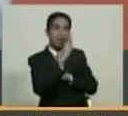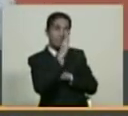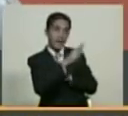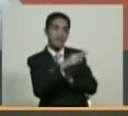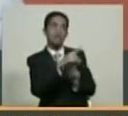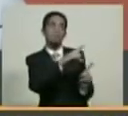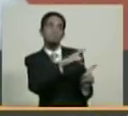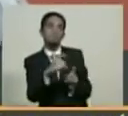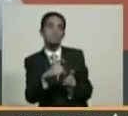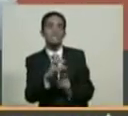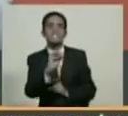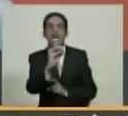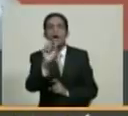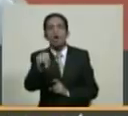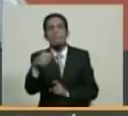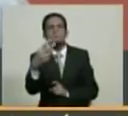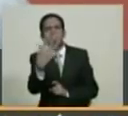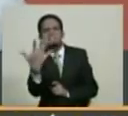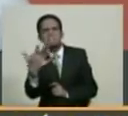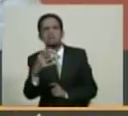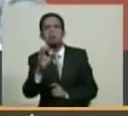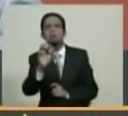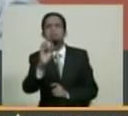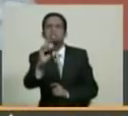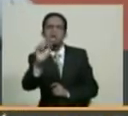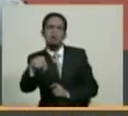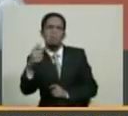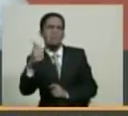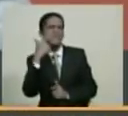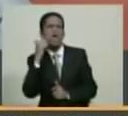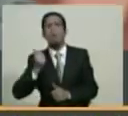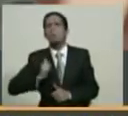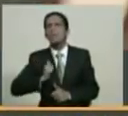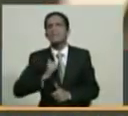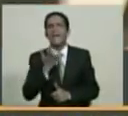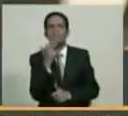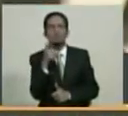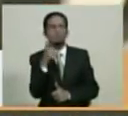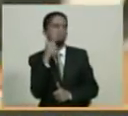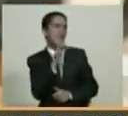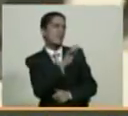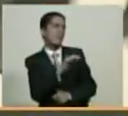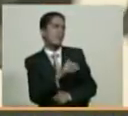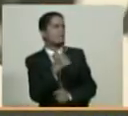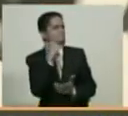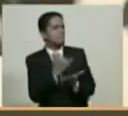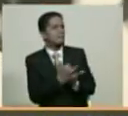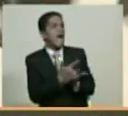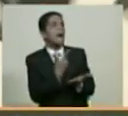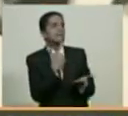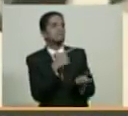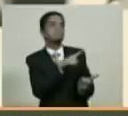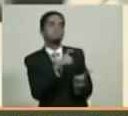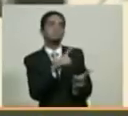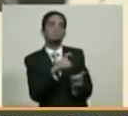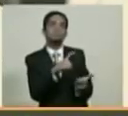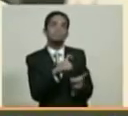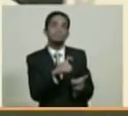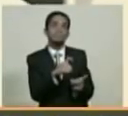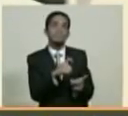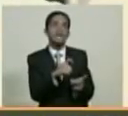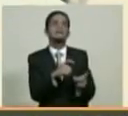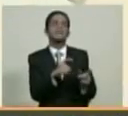quitan que si el 0,25, que si el 0,10, que si por cualquier transacción que sea. Usted consulta a un cajero y le están quitando plata. Bueno, a ellos les corresponde pagar el